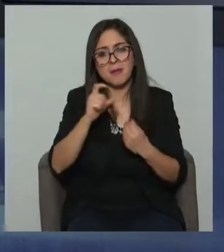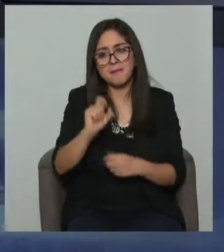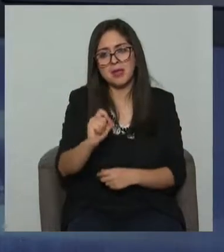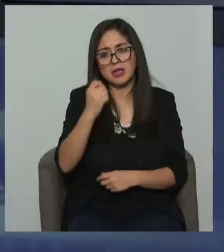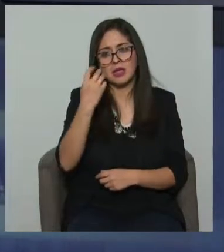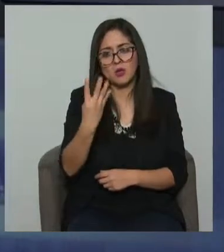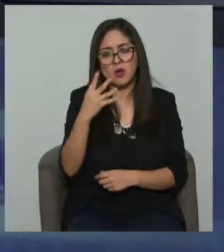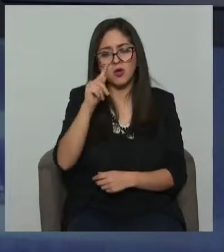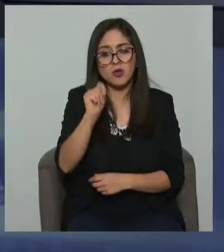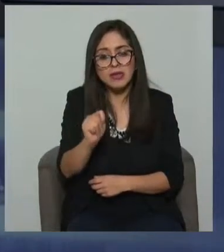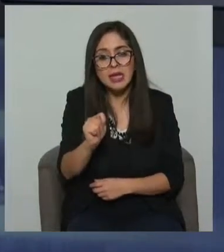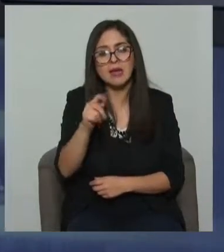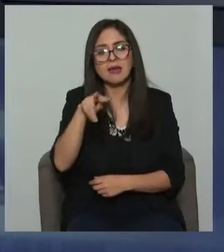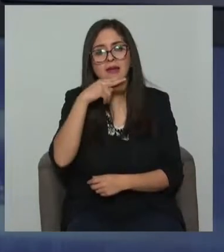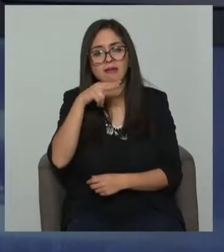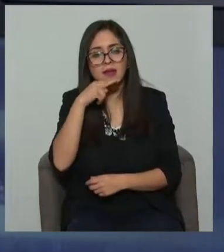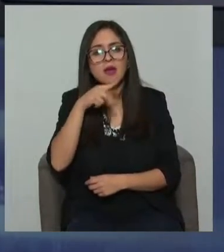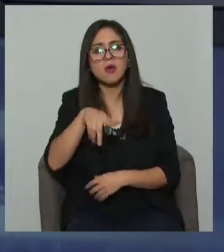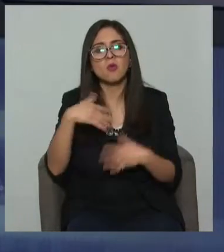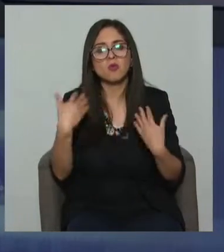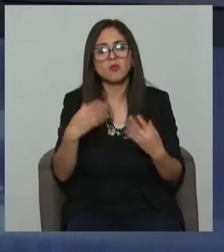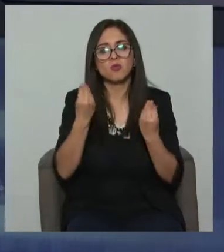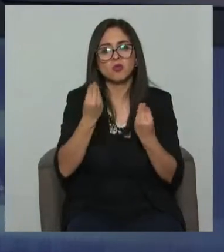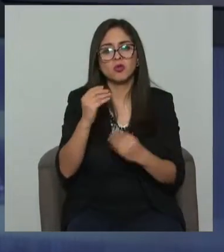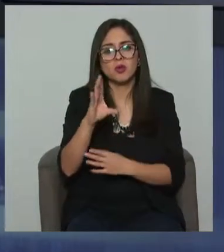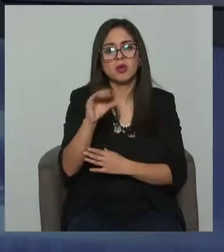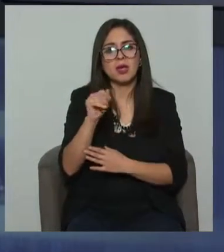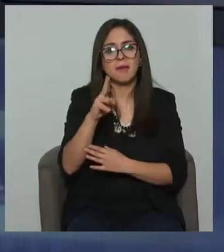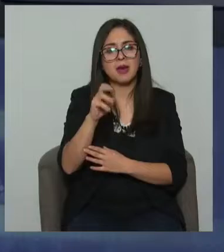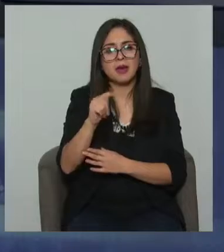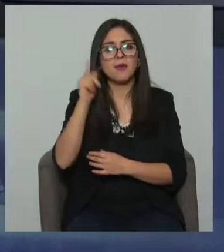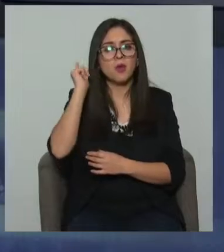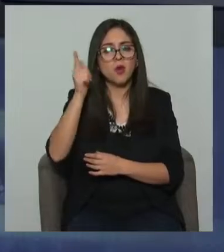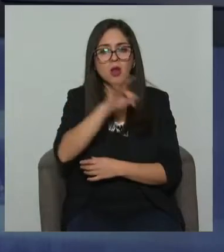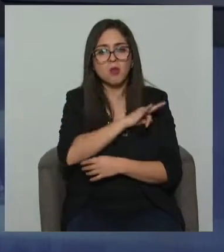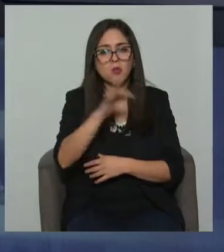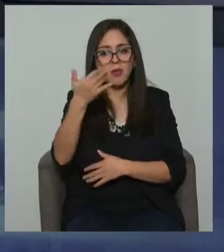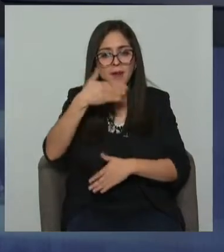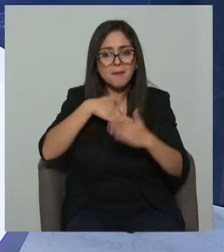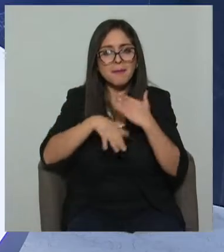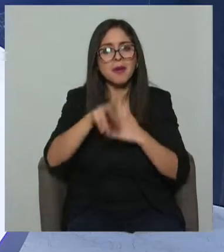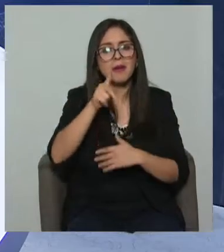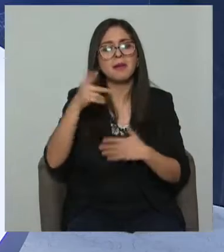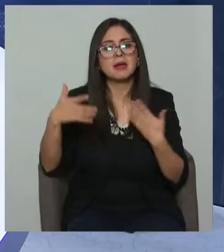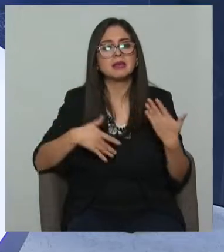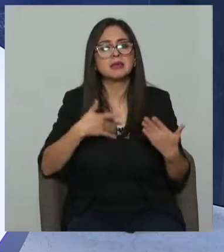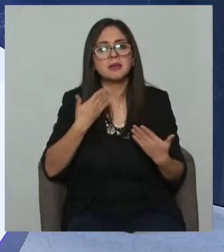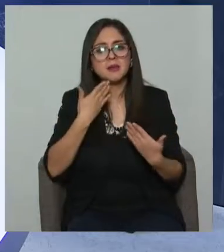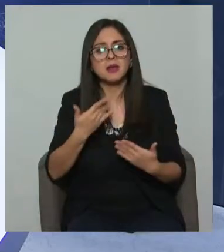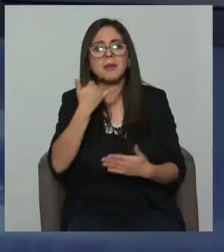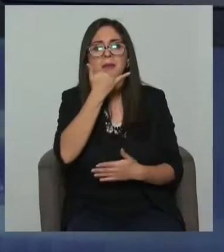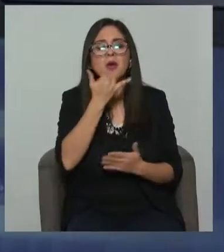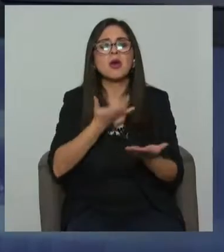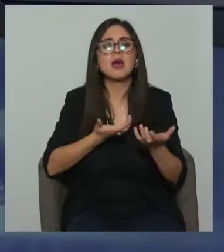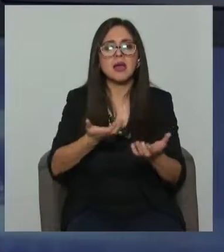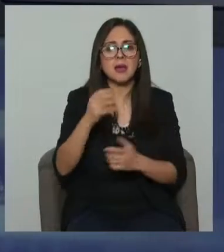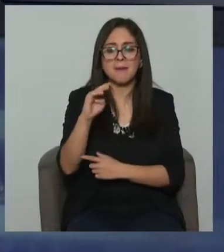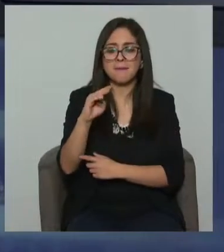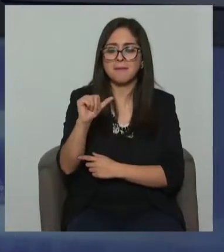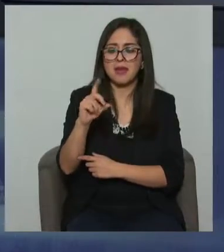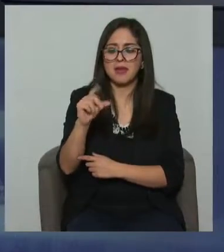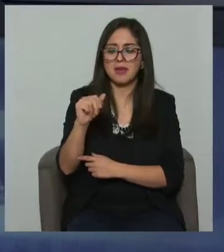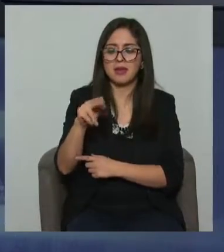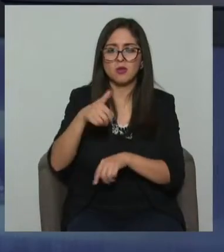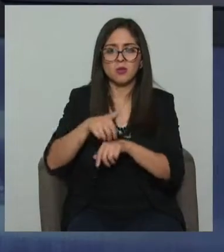24T navideño. Hay mucho cabaret, ojalá que se puedan acercar y que se la pasen bien. También. La dirección y el horario. Madrid número